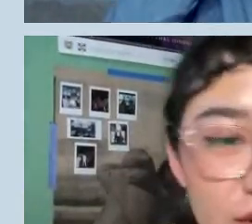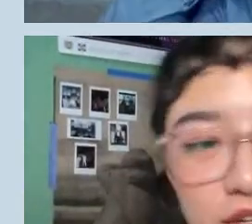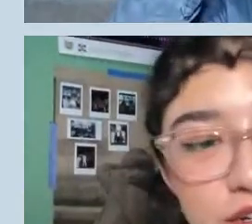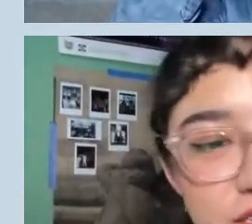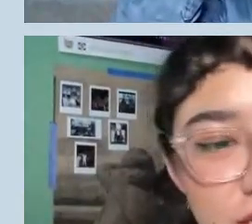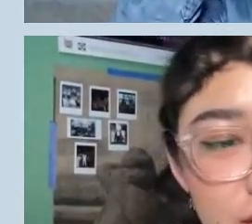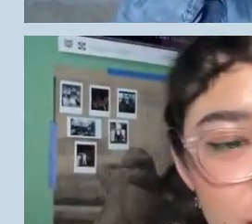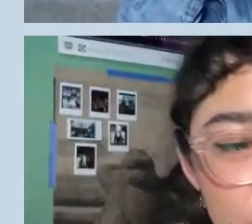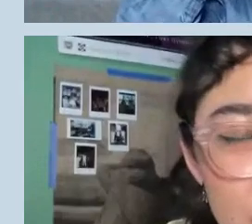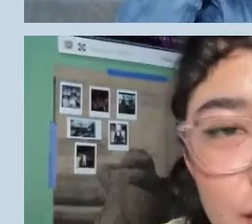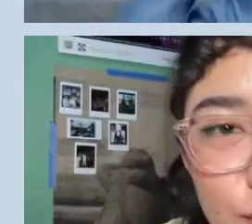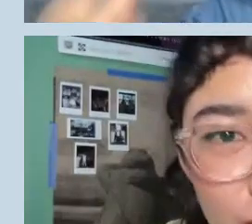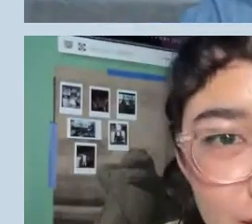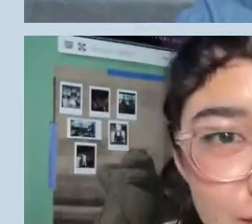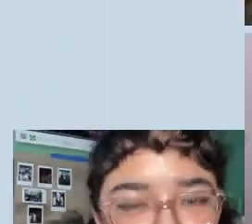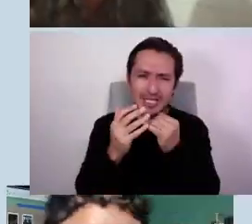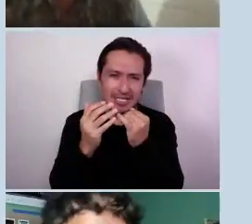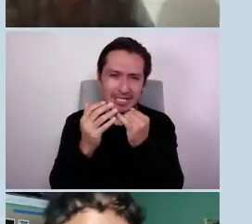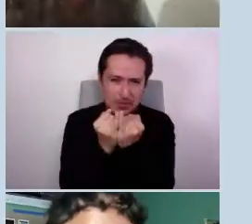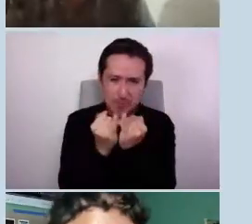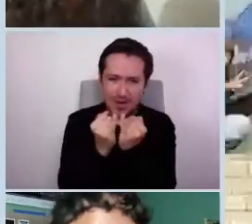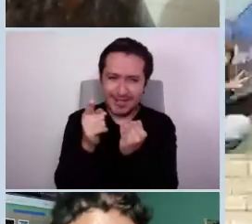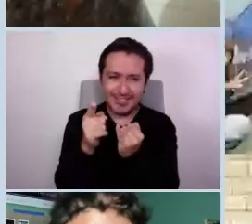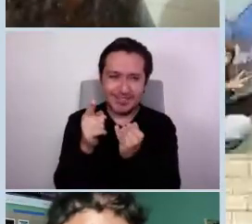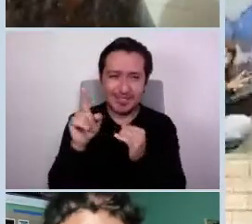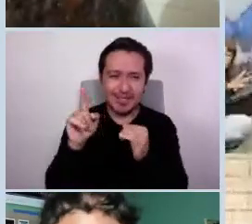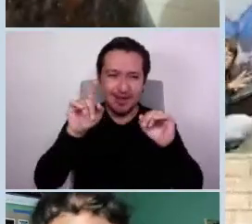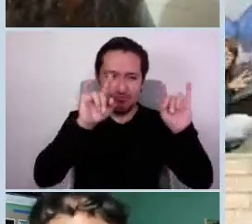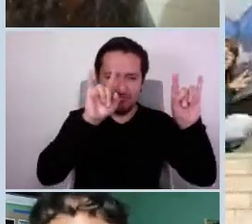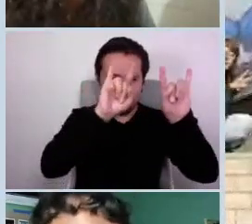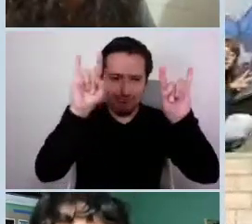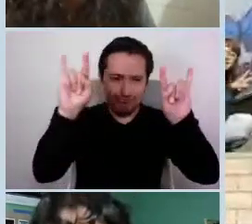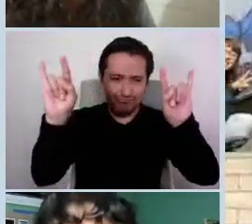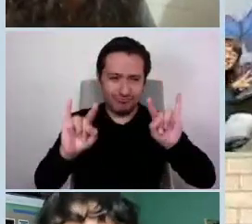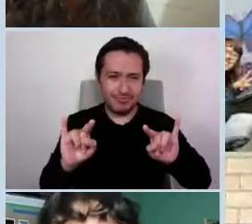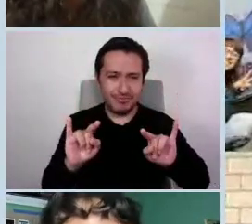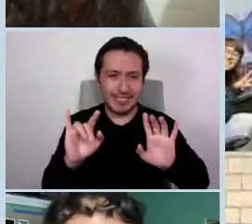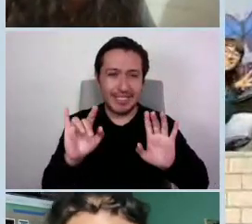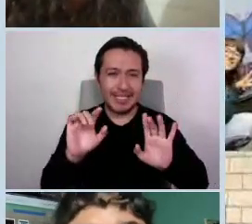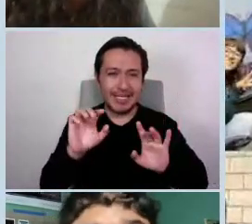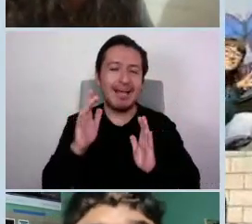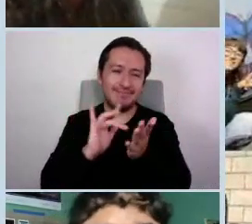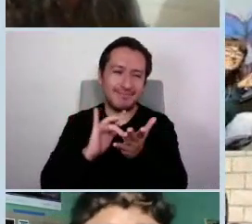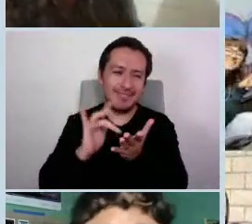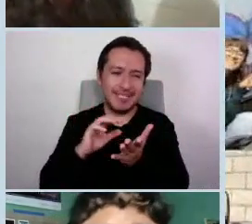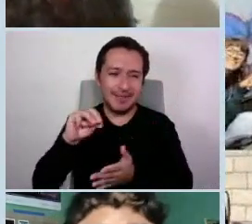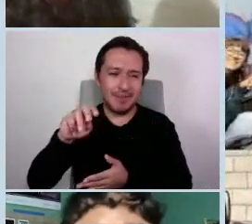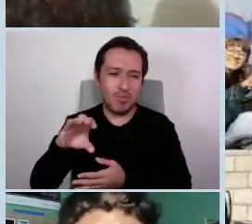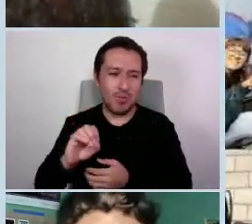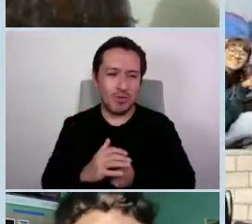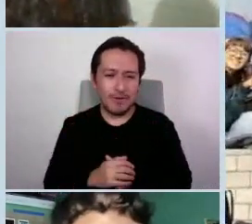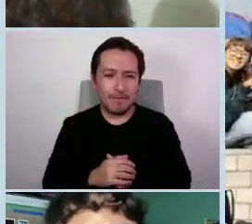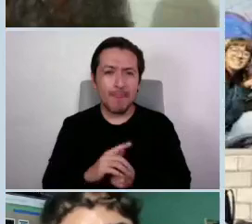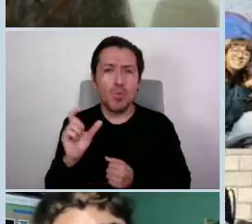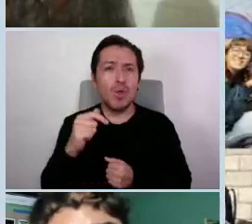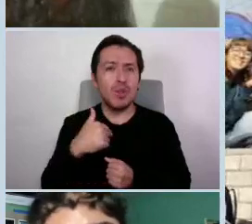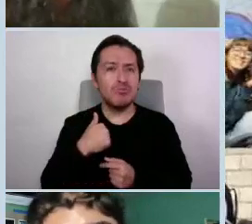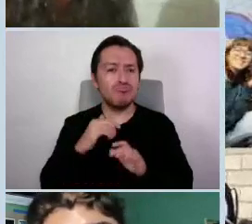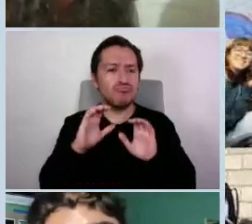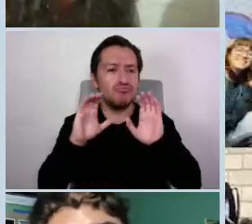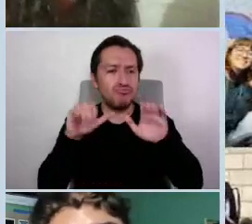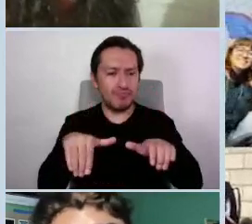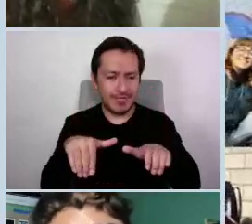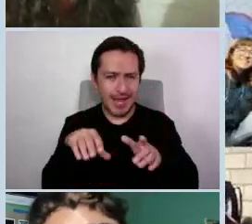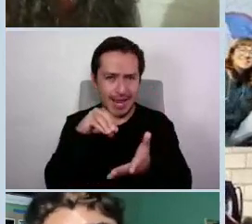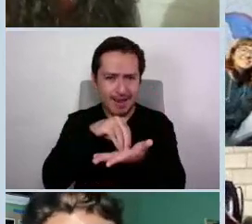igual en esta dinámica del collage eh vemos si puedes eso pues cuando yo me integré a apuntes estábamos